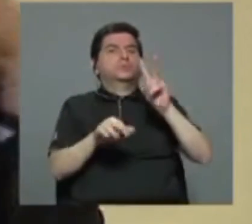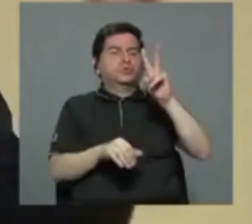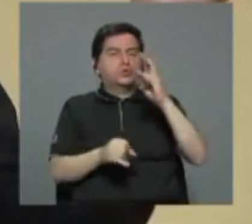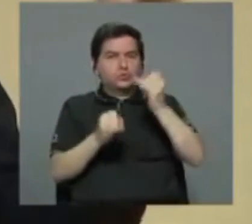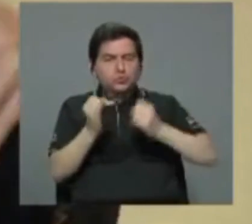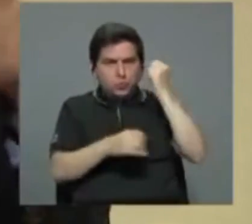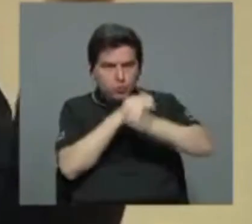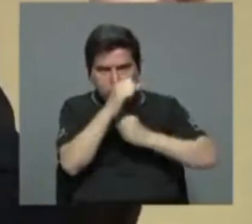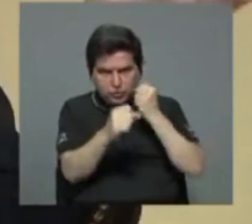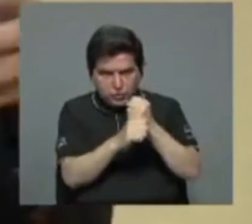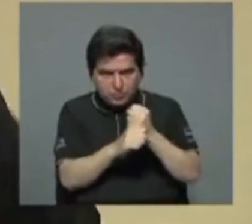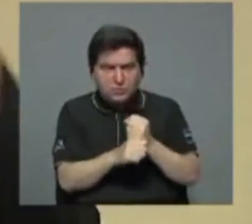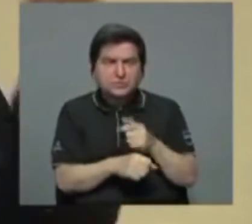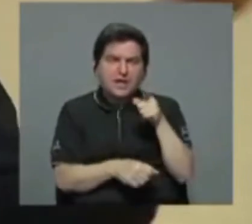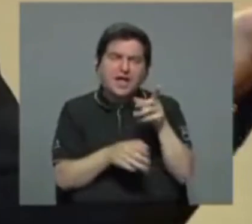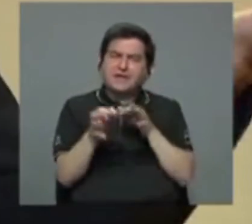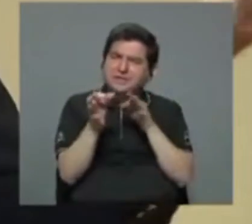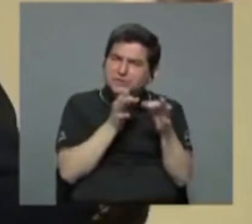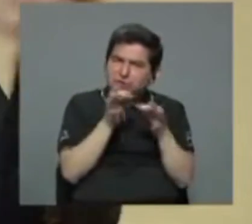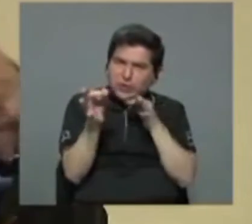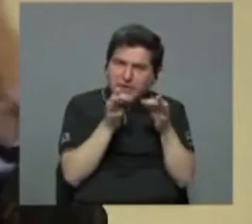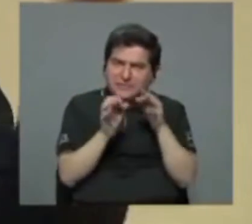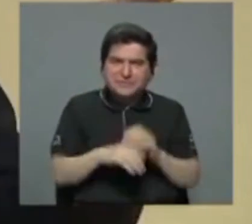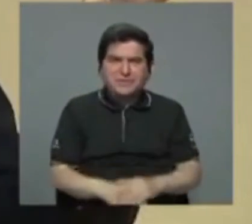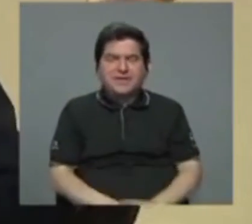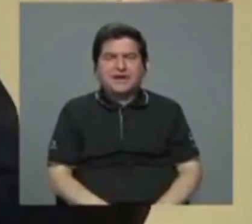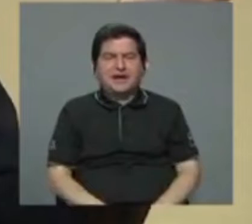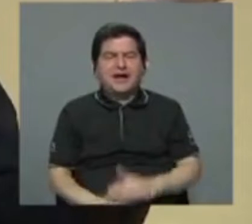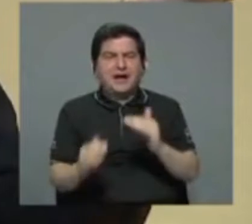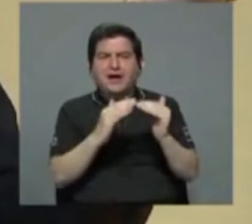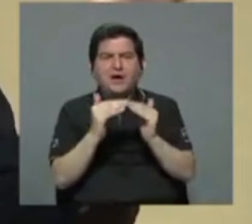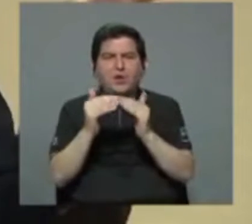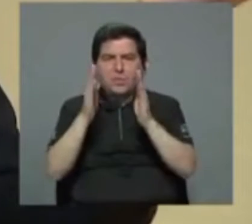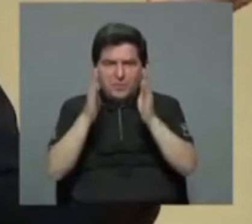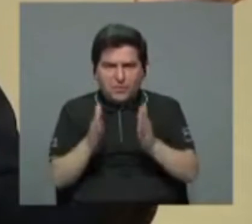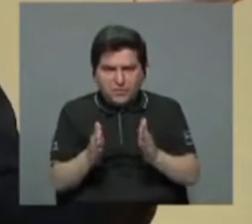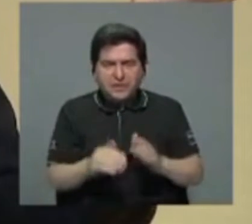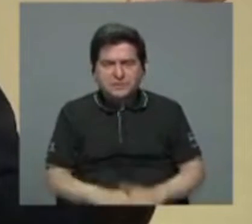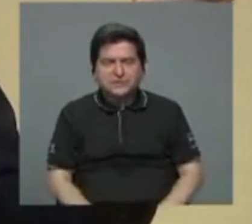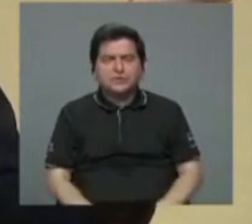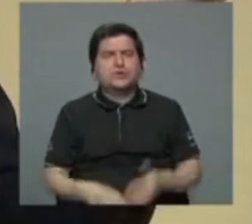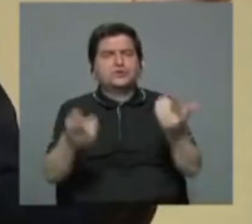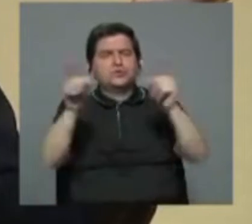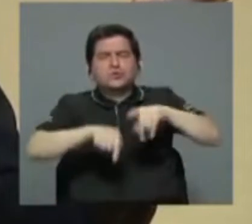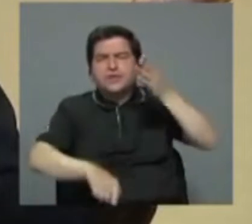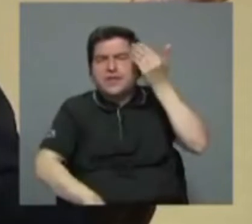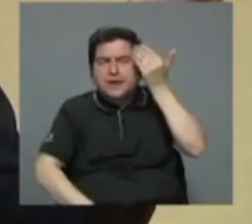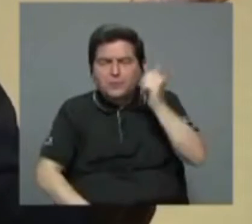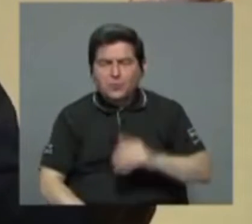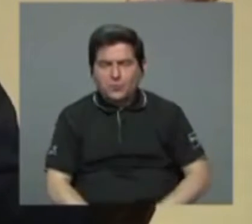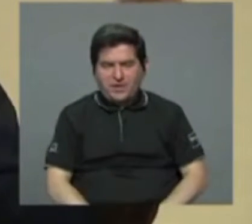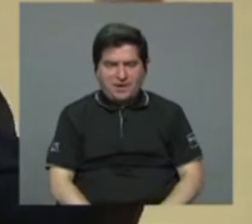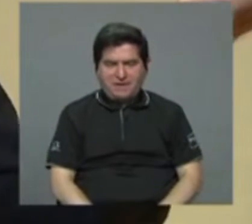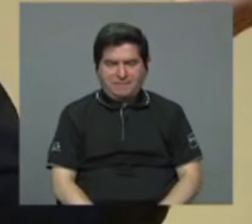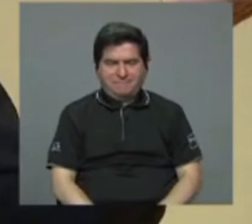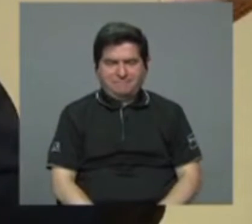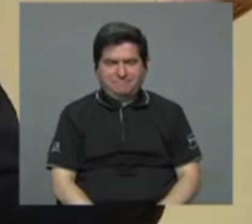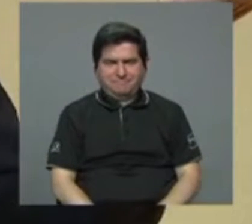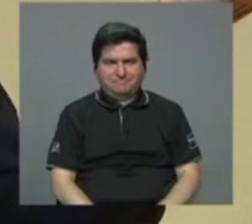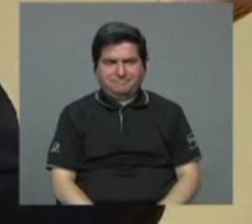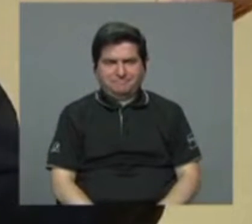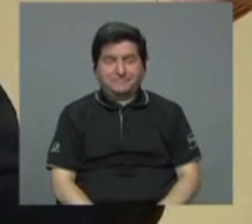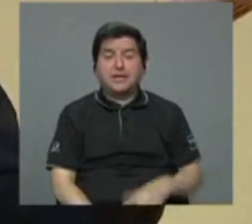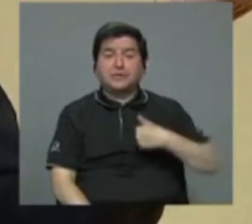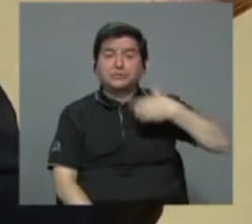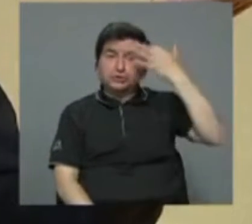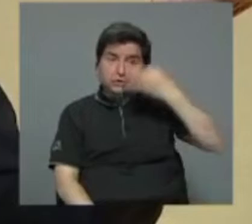años, y eso va a explicar un poco como demógrafo de por qué eso había ocurrido. En este caso,